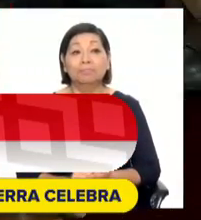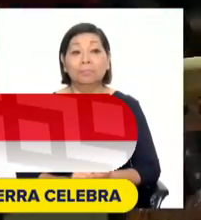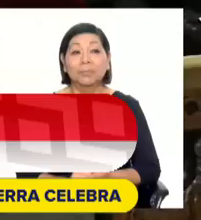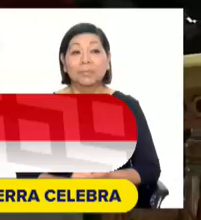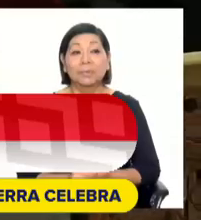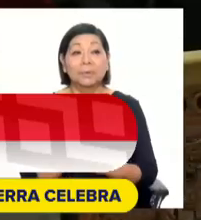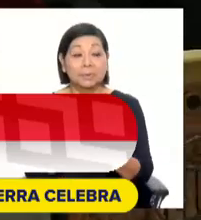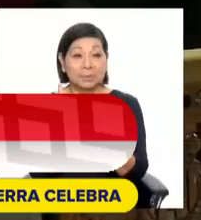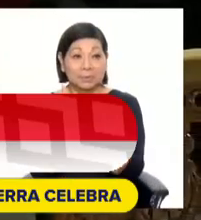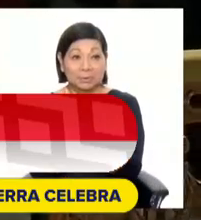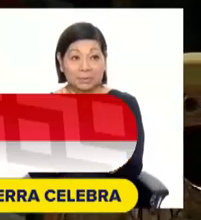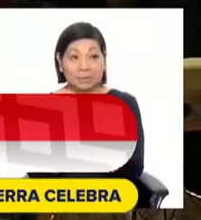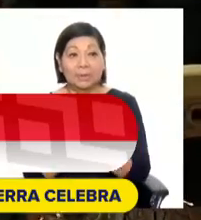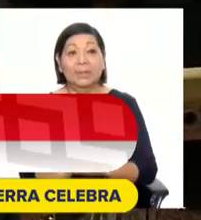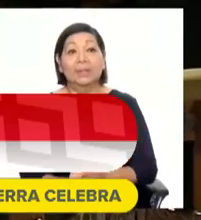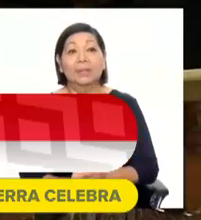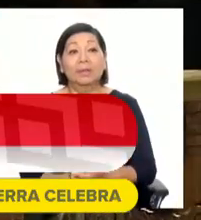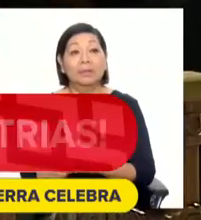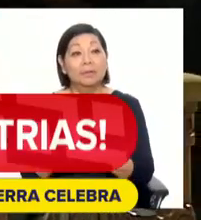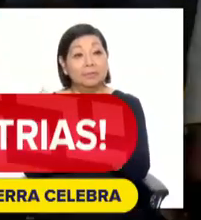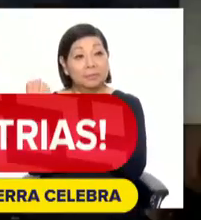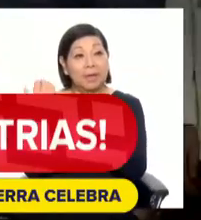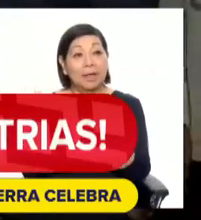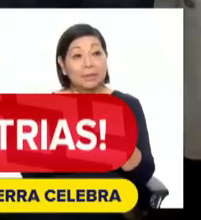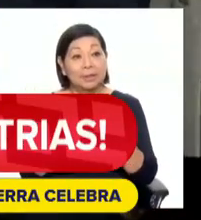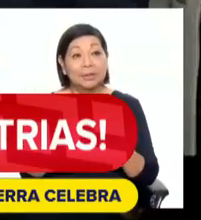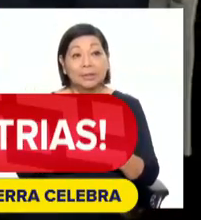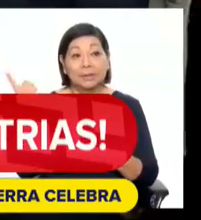Andrea Amezquita. Andrea, cuéntanos.